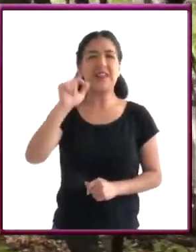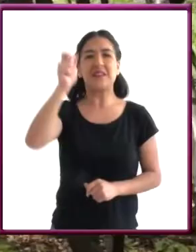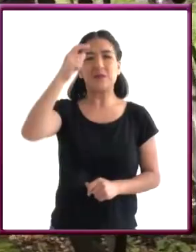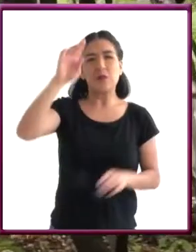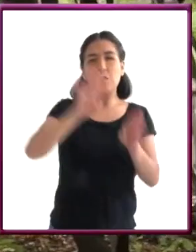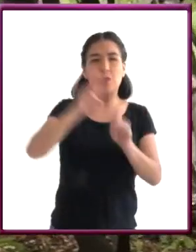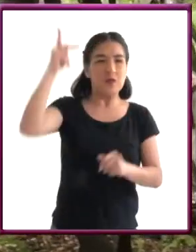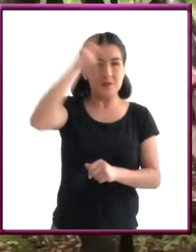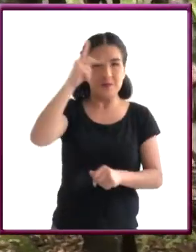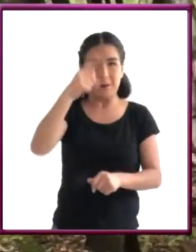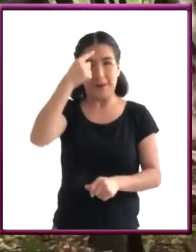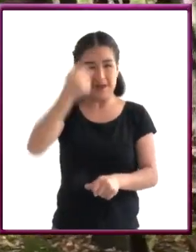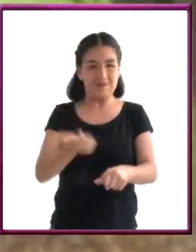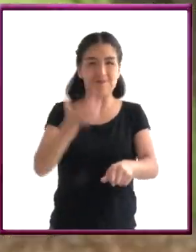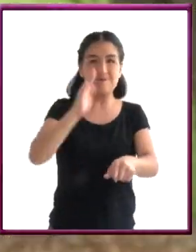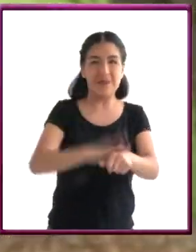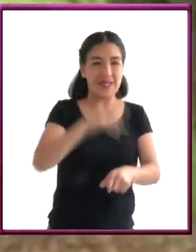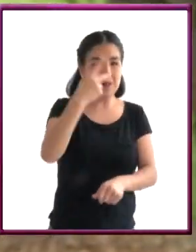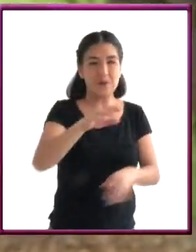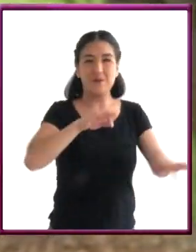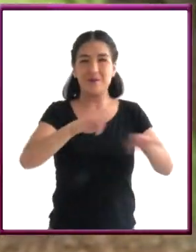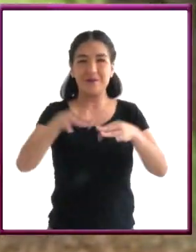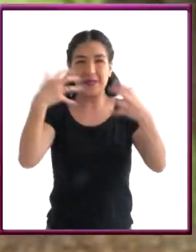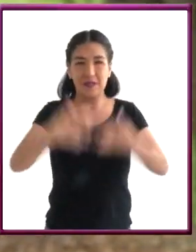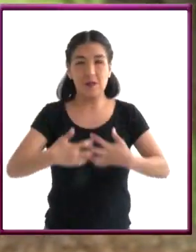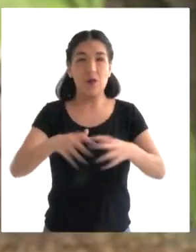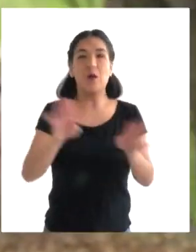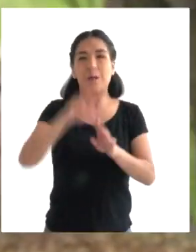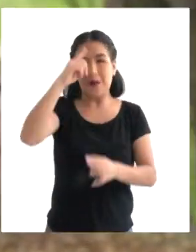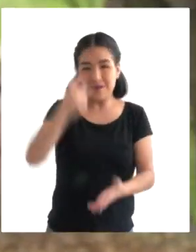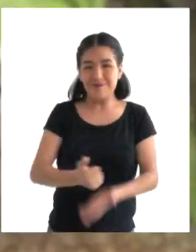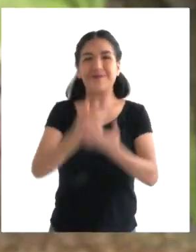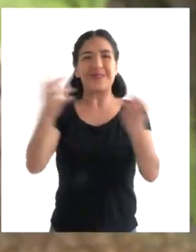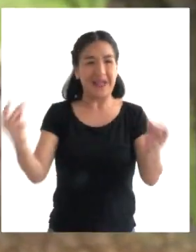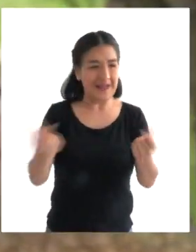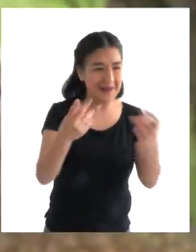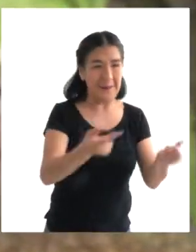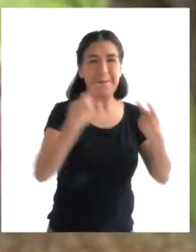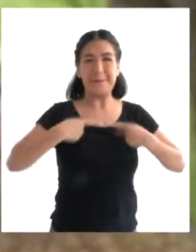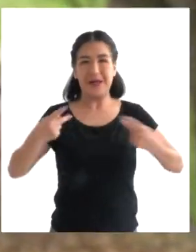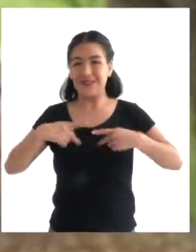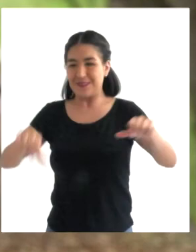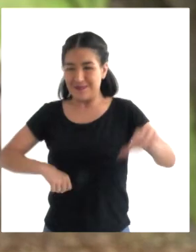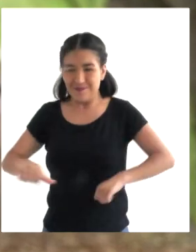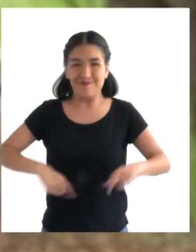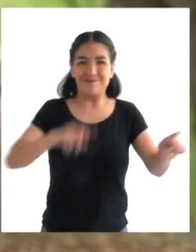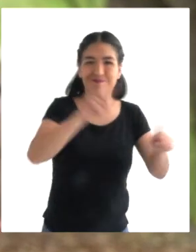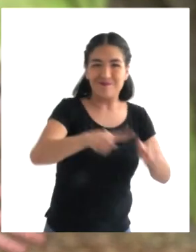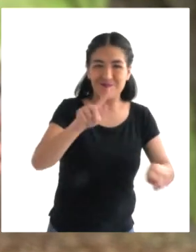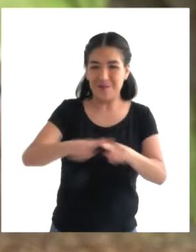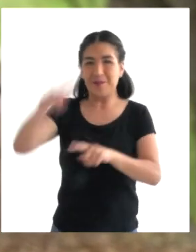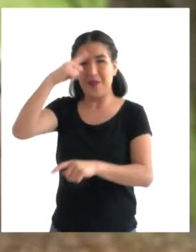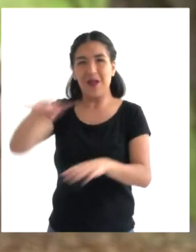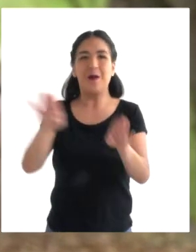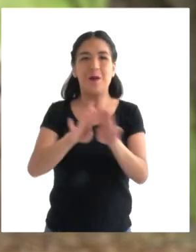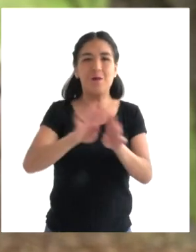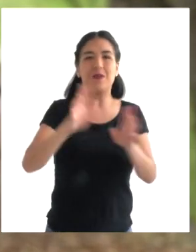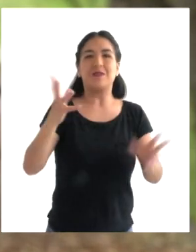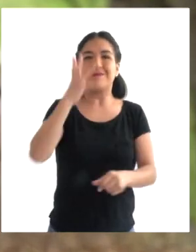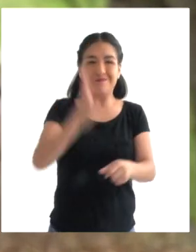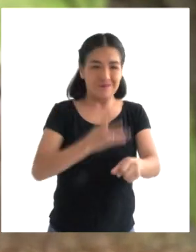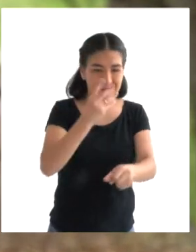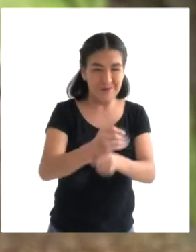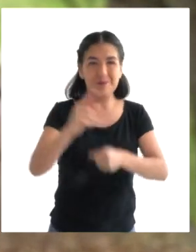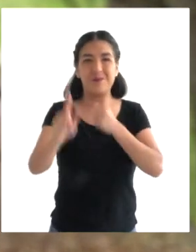aplicada en el ámbito empresarial, porque ayuda a que la gente sea productiva, tenga habilidades para anticipar y resolver